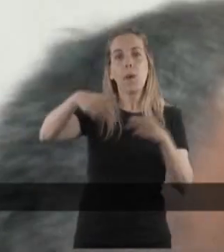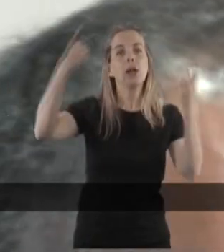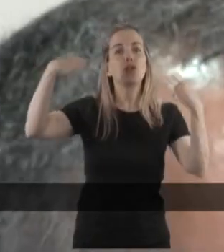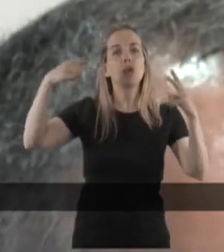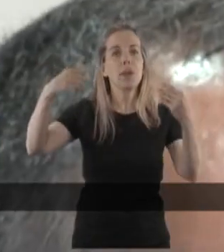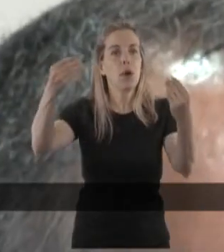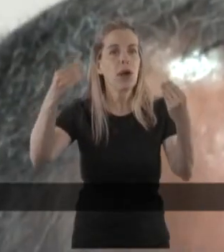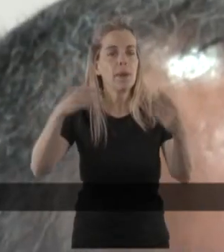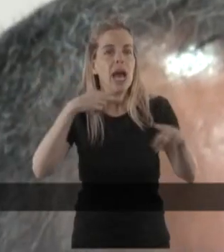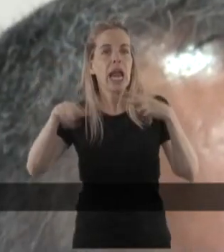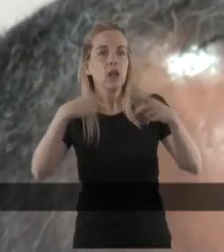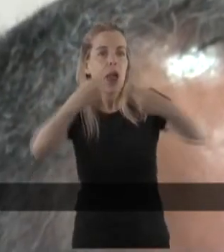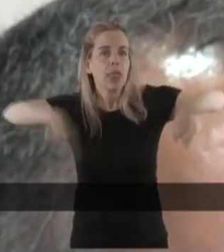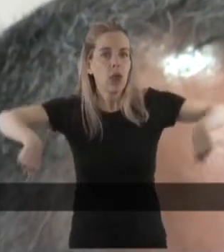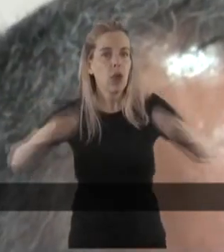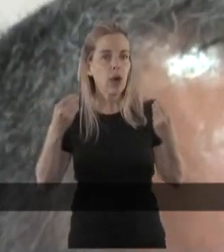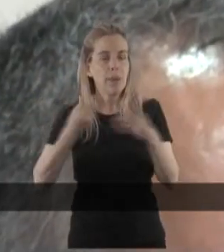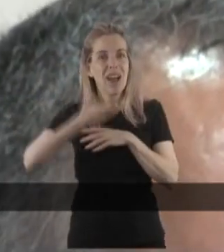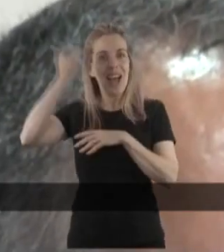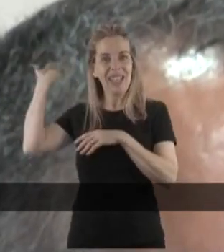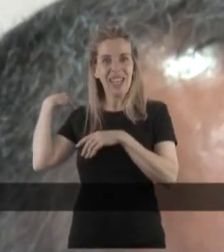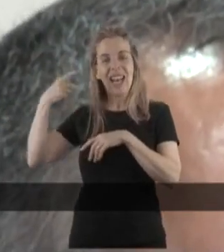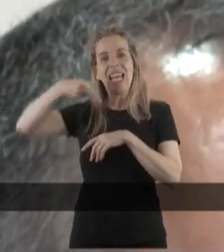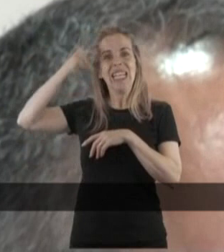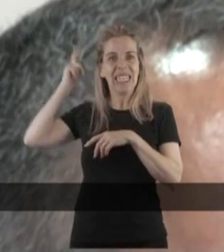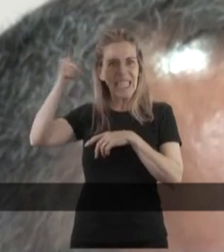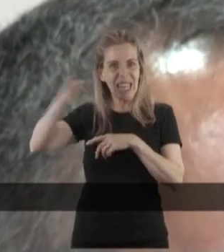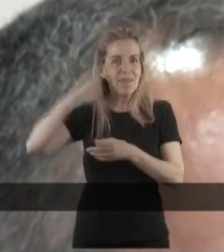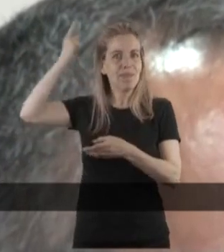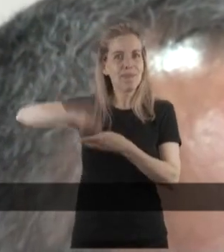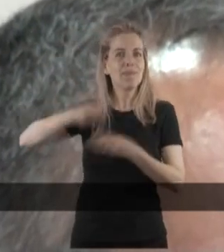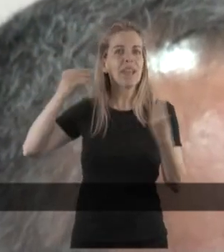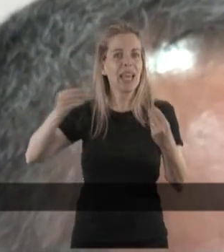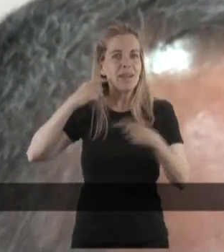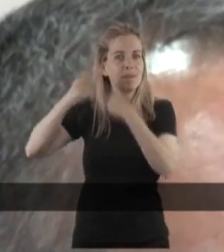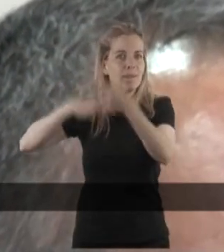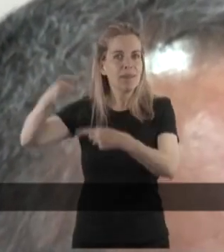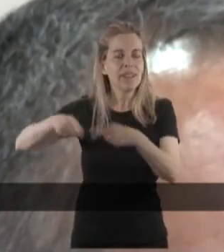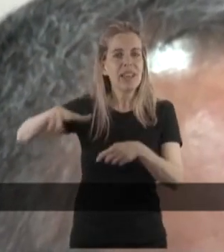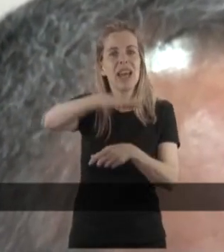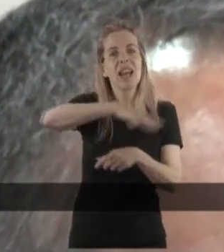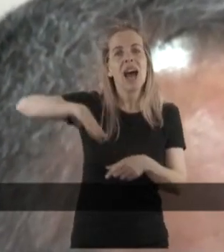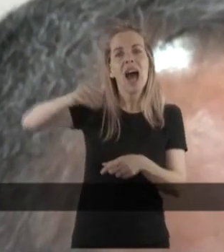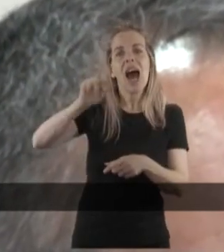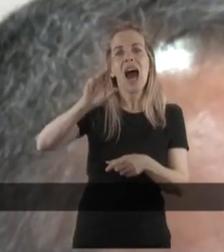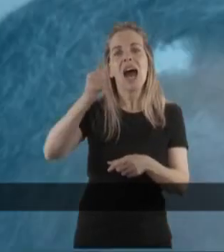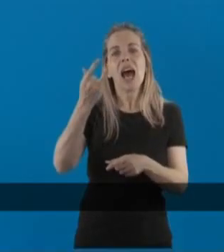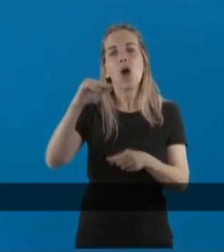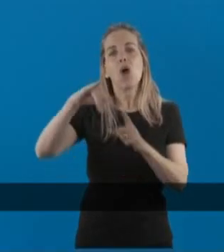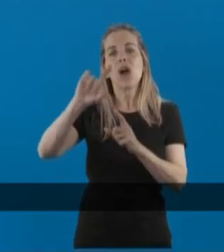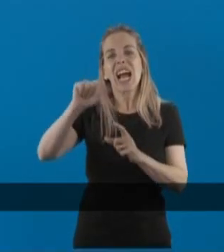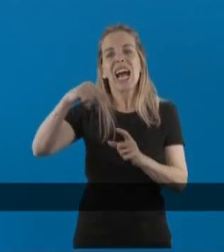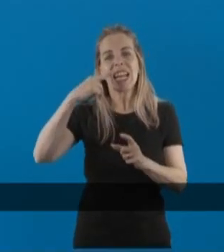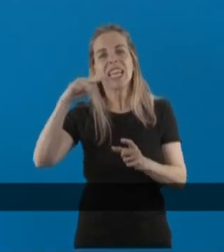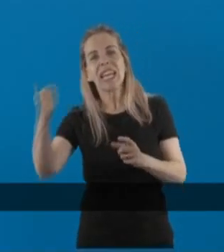ejemplo, y gastronómica. Ayer Chile dictó el estado de excepción, la continuidad del estado de excepción en la región de la Araucanía. ¿Hay miradas diversas